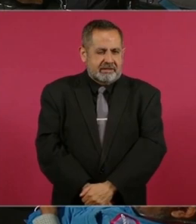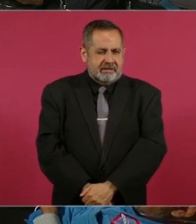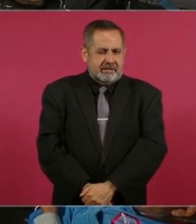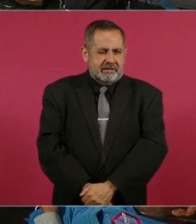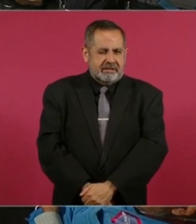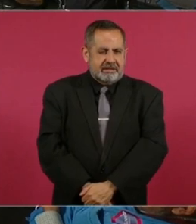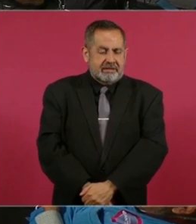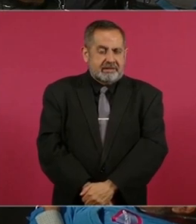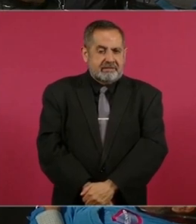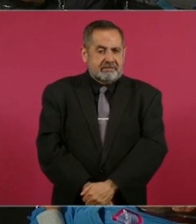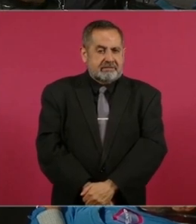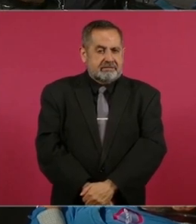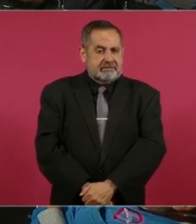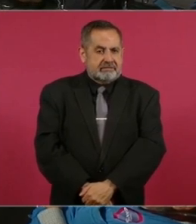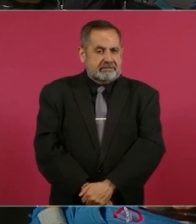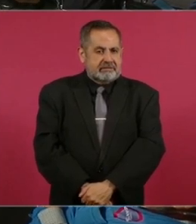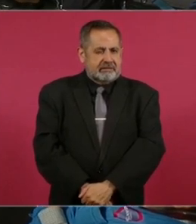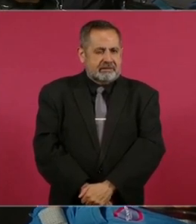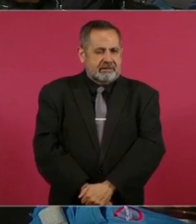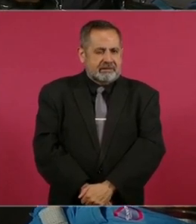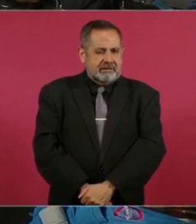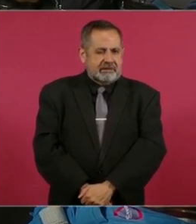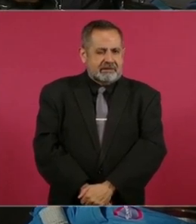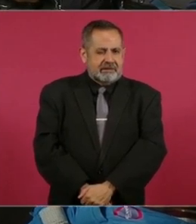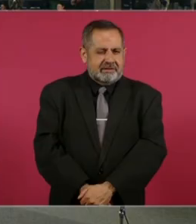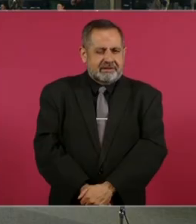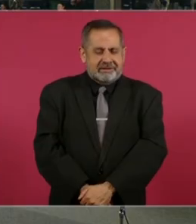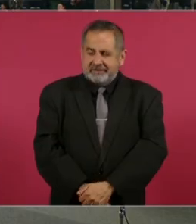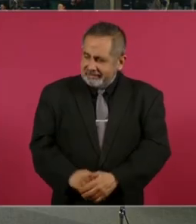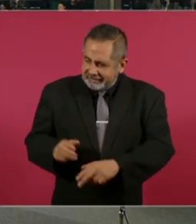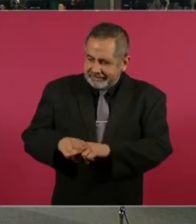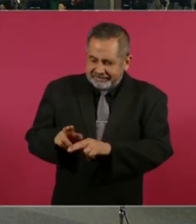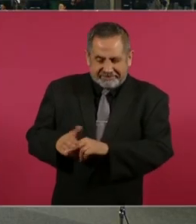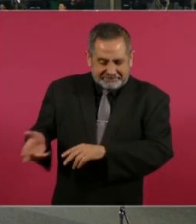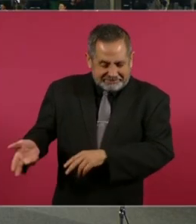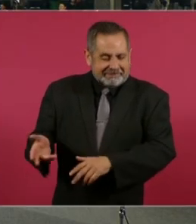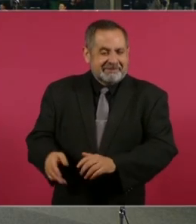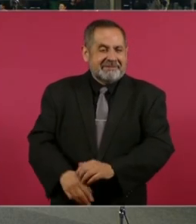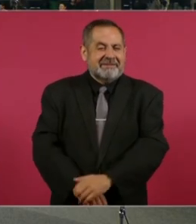Siéntate, sí. No, aquí puedo estar. No, siéntate.